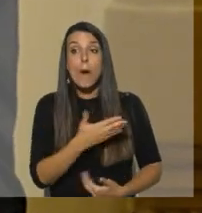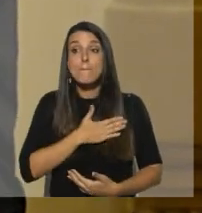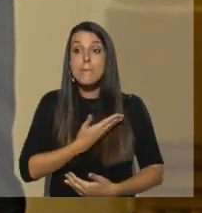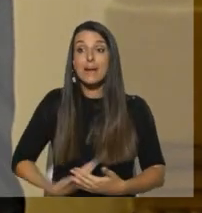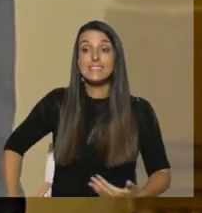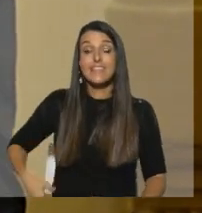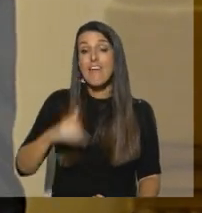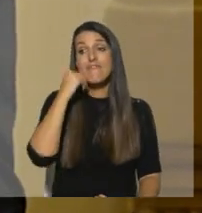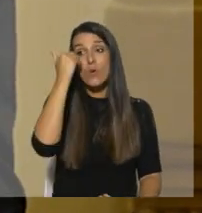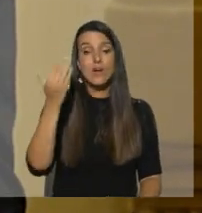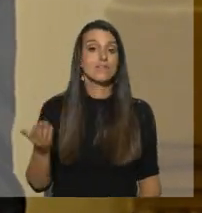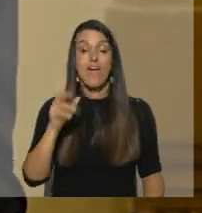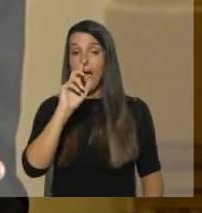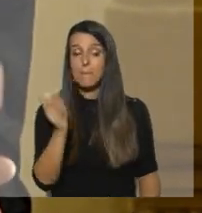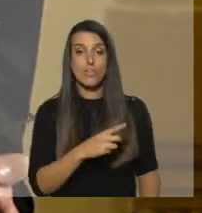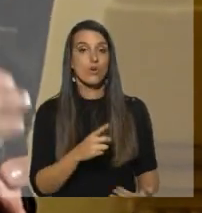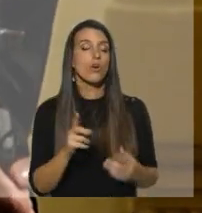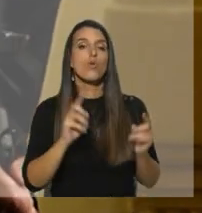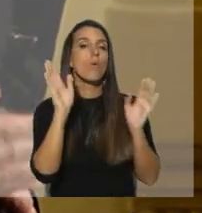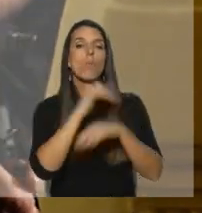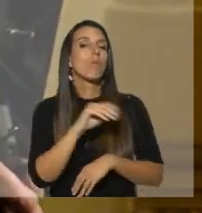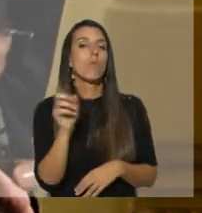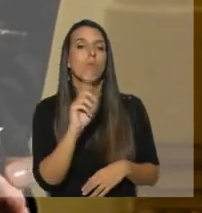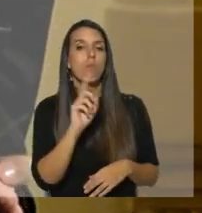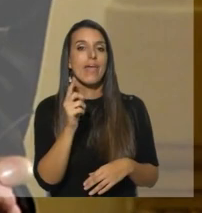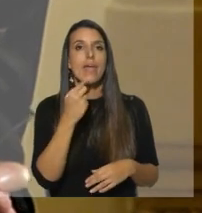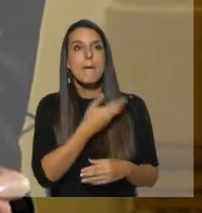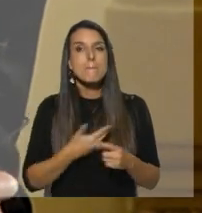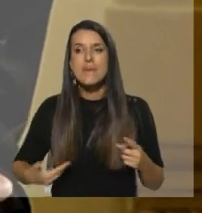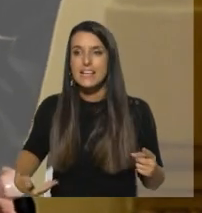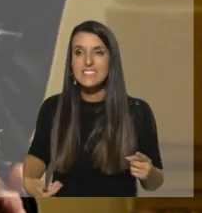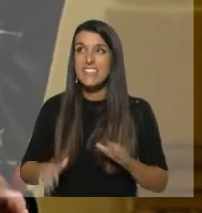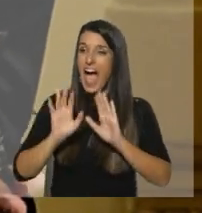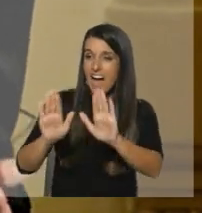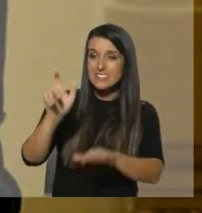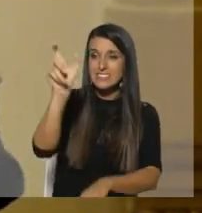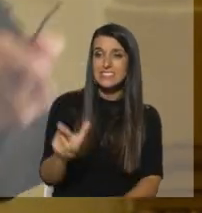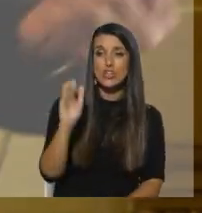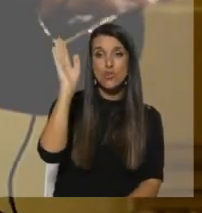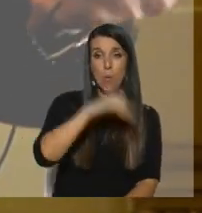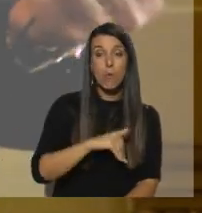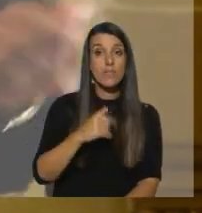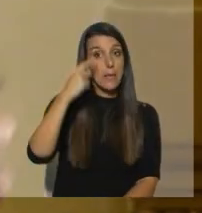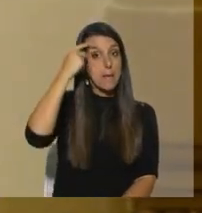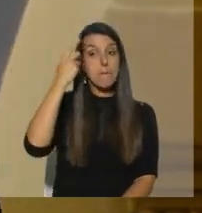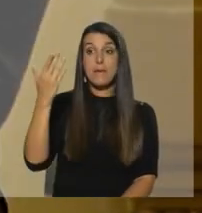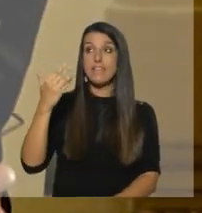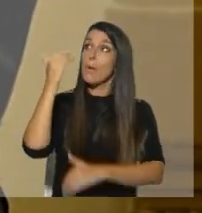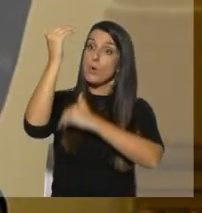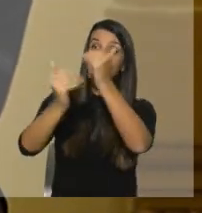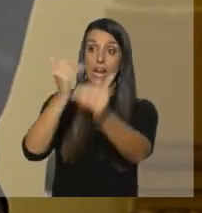inmediatamente. No podemos tener presidentes así y pensar en el